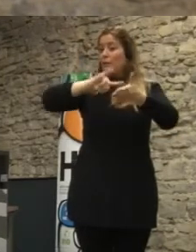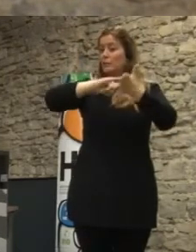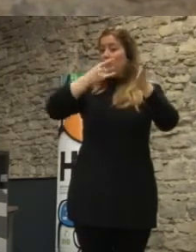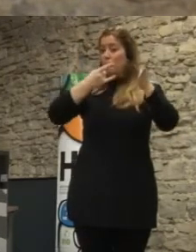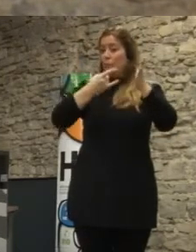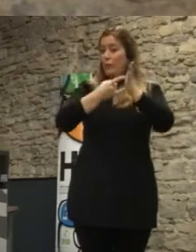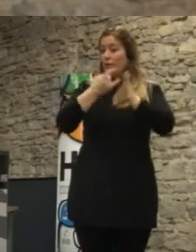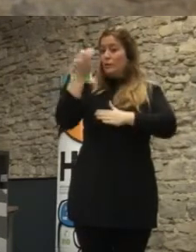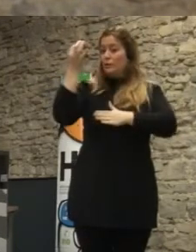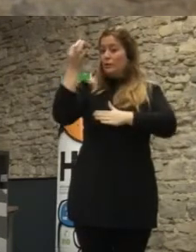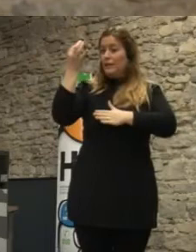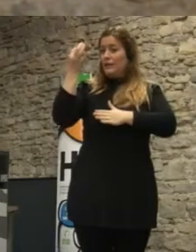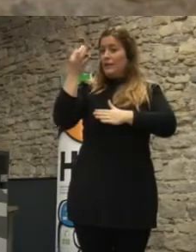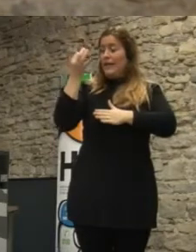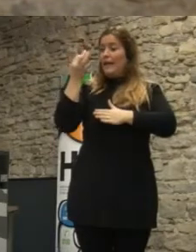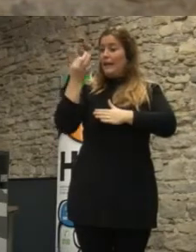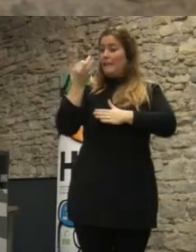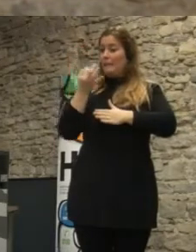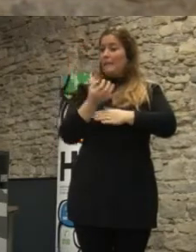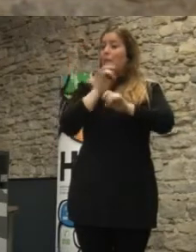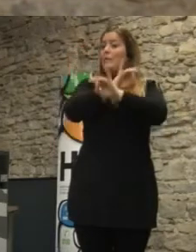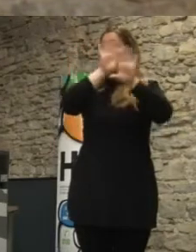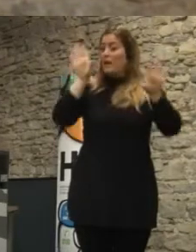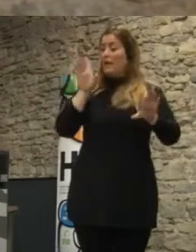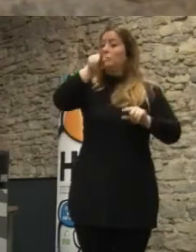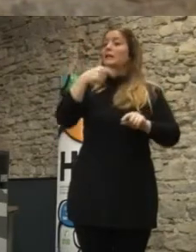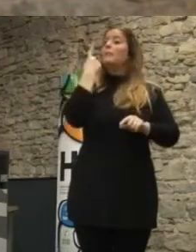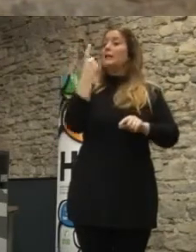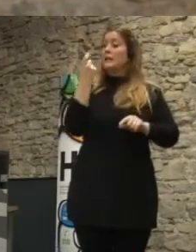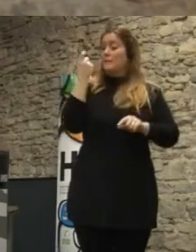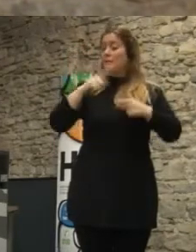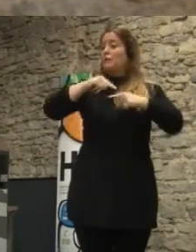da eguneratzea baita ere, ezta?